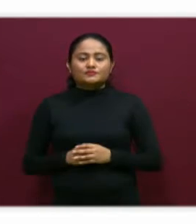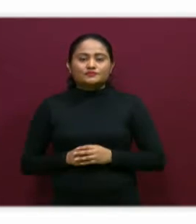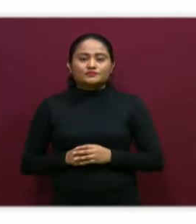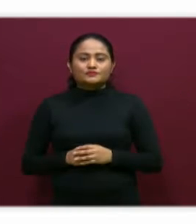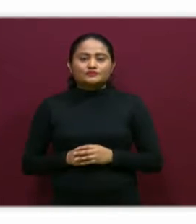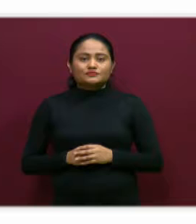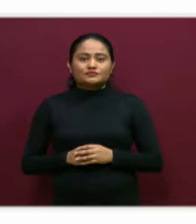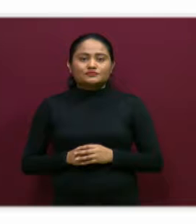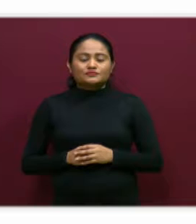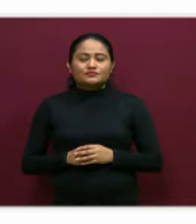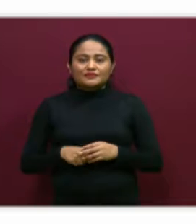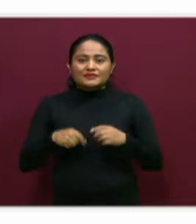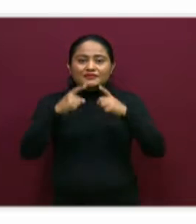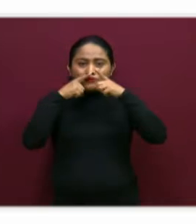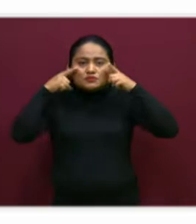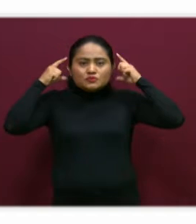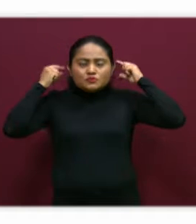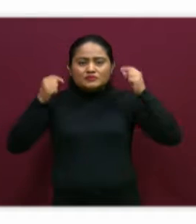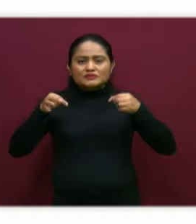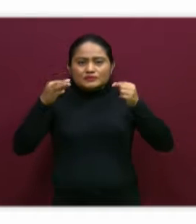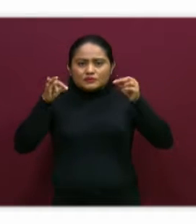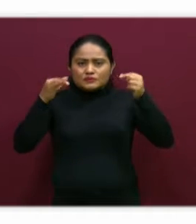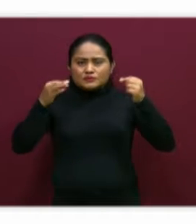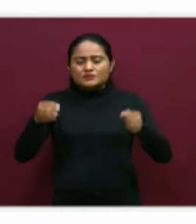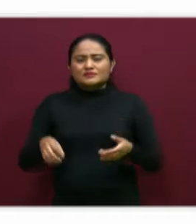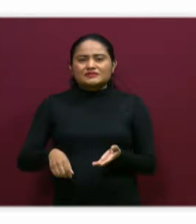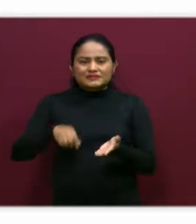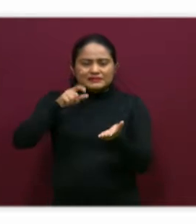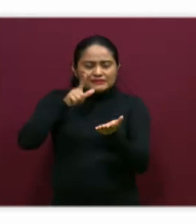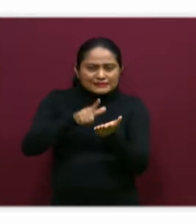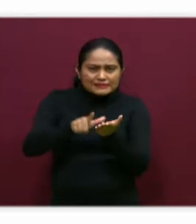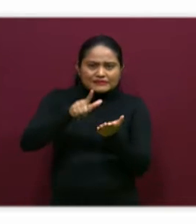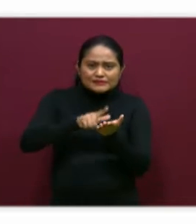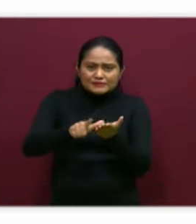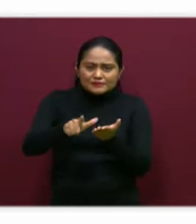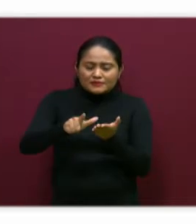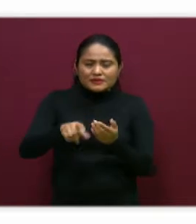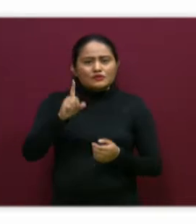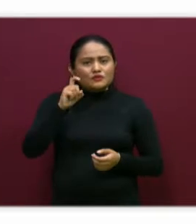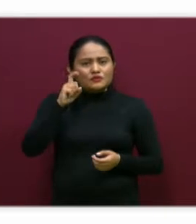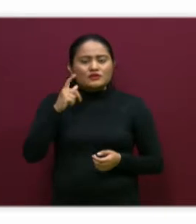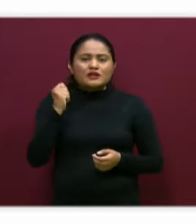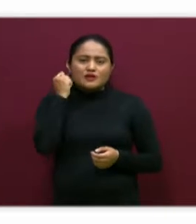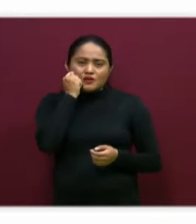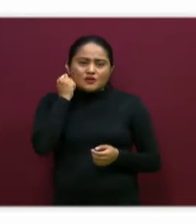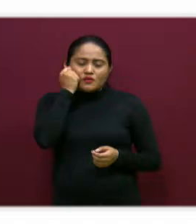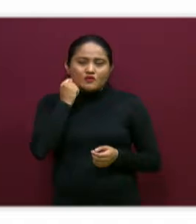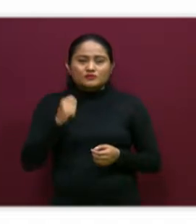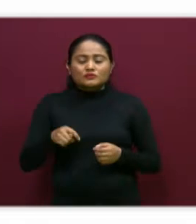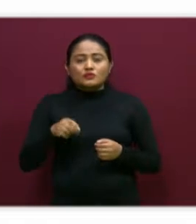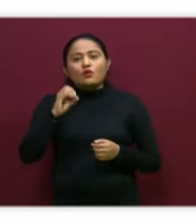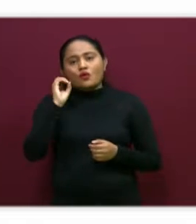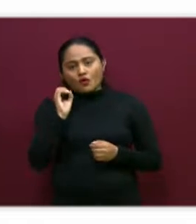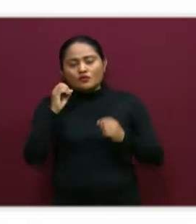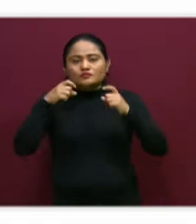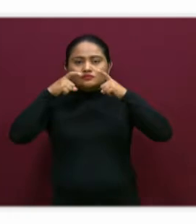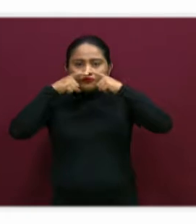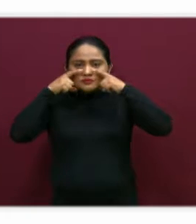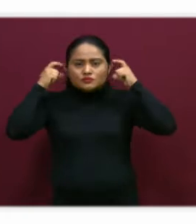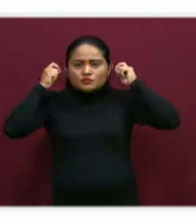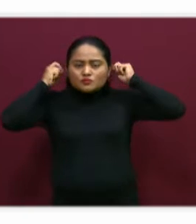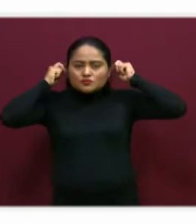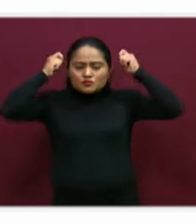cubrebocas es de tela hay que llegar todos los días a lavarlo con agua y jabón y si es desechable de los resortes lo colocamos